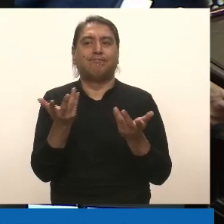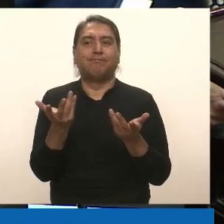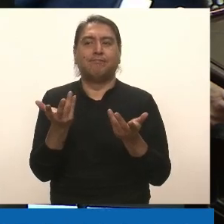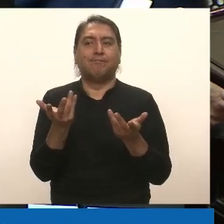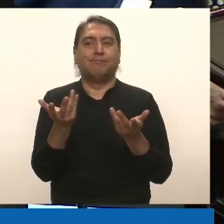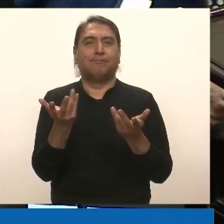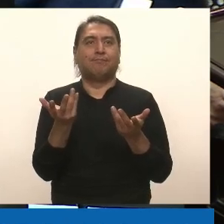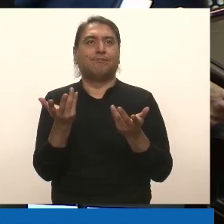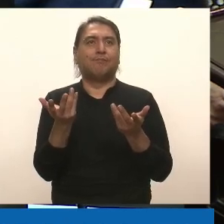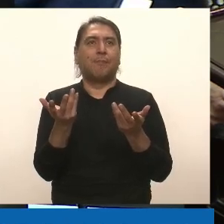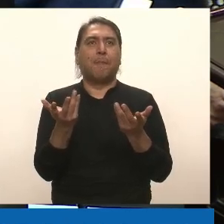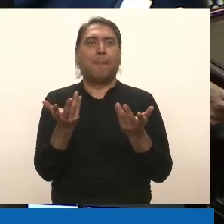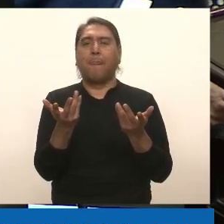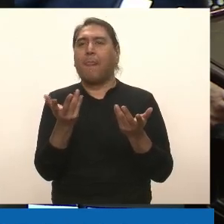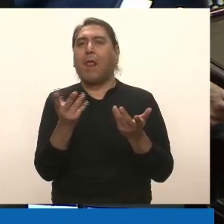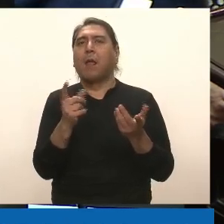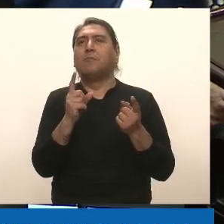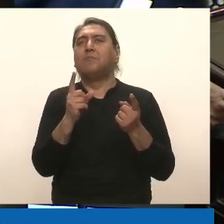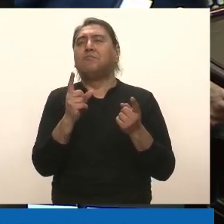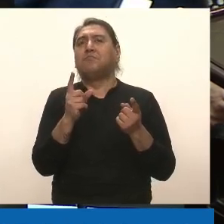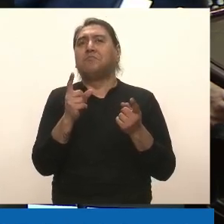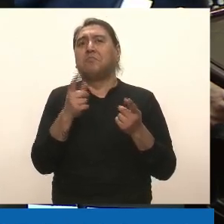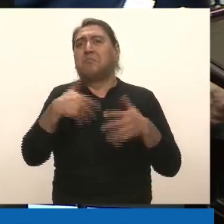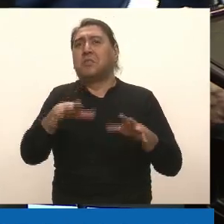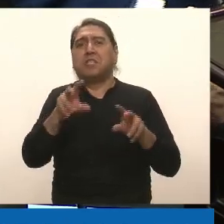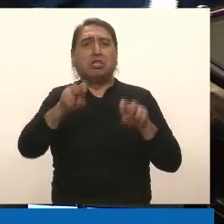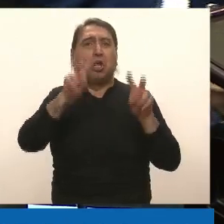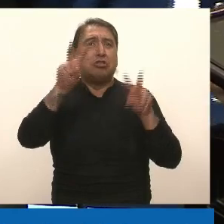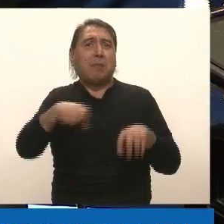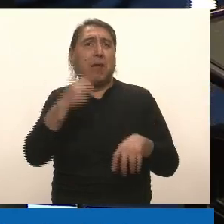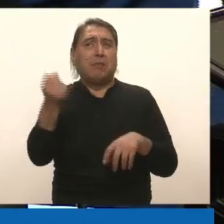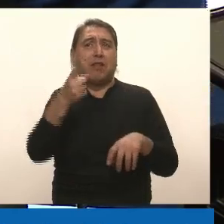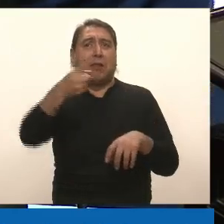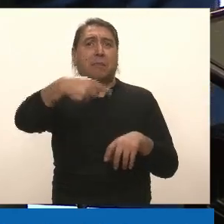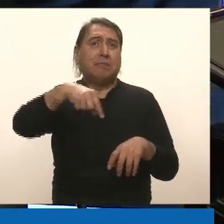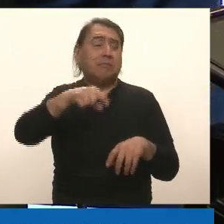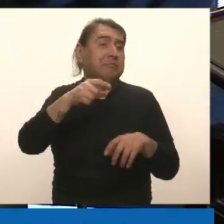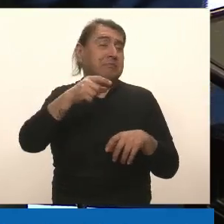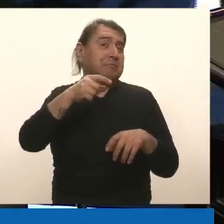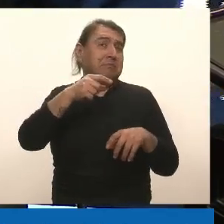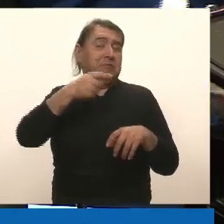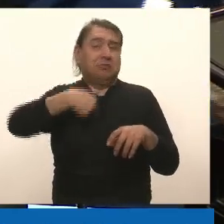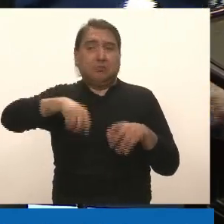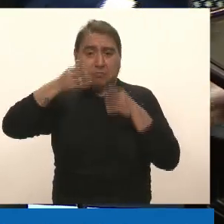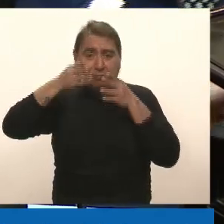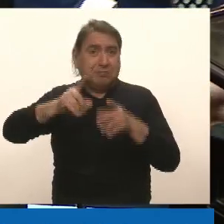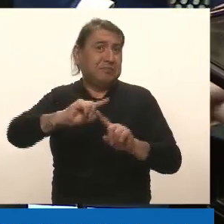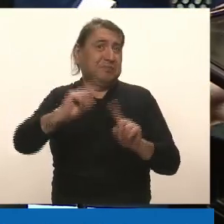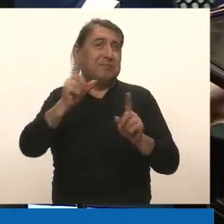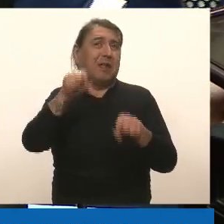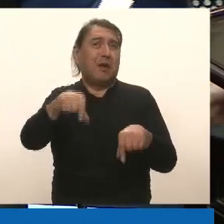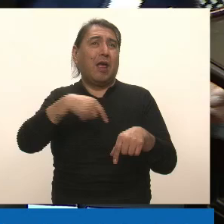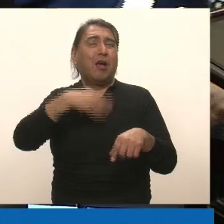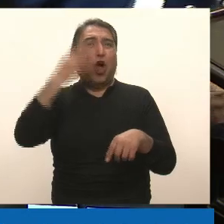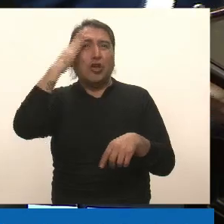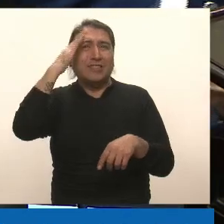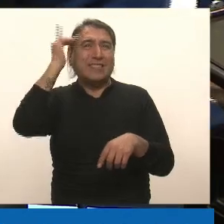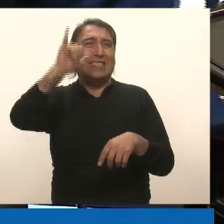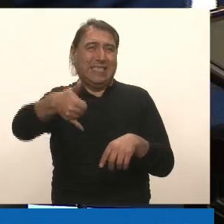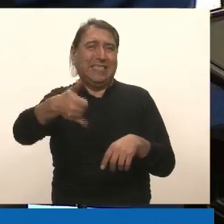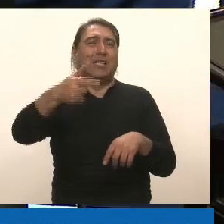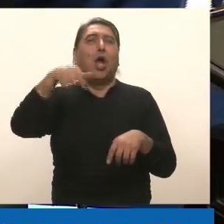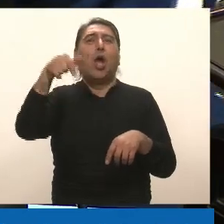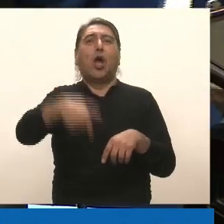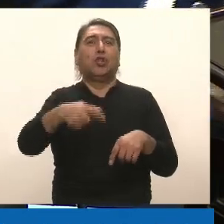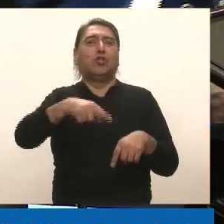digamos, no tienen la demasiada importancia que pueden tener otros temas más trascendentales, pero ahora se ha tomado conciencia y bueno, hoy lo